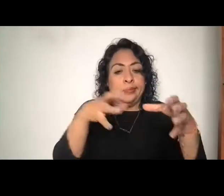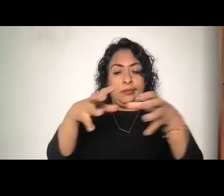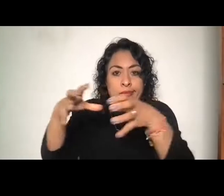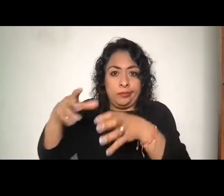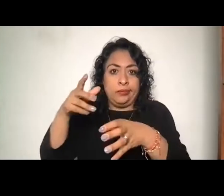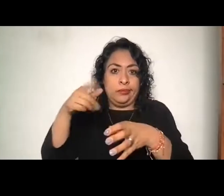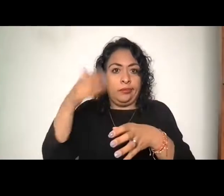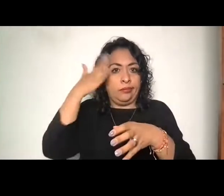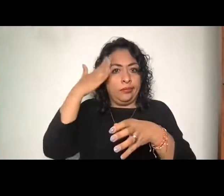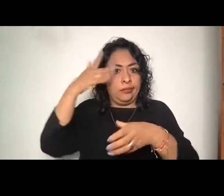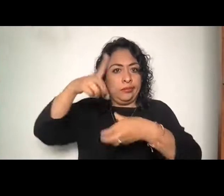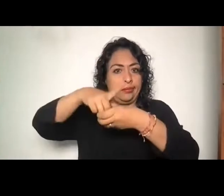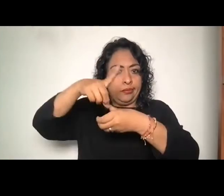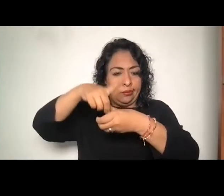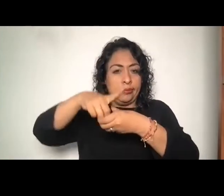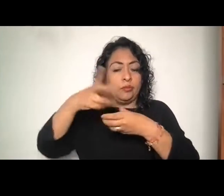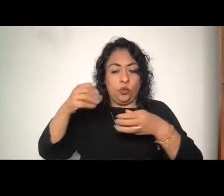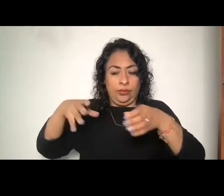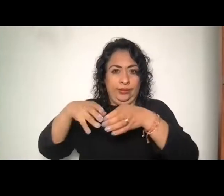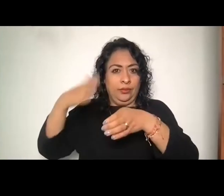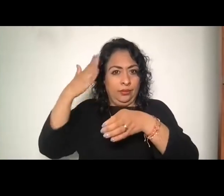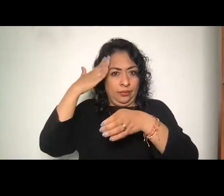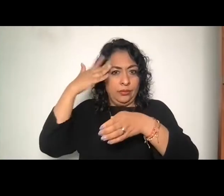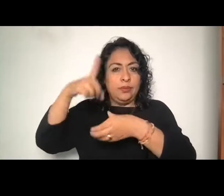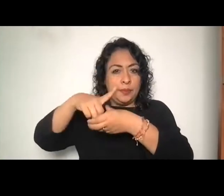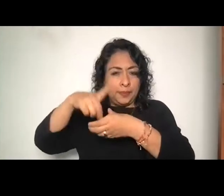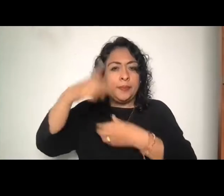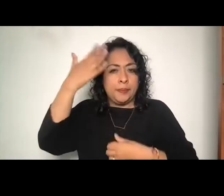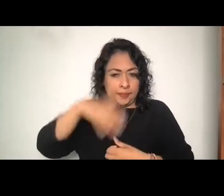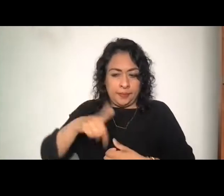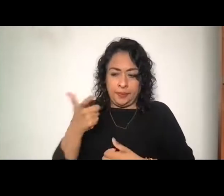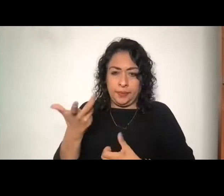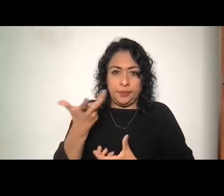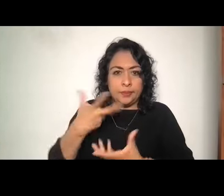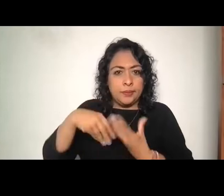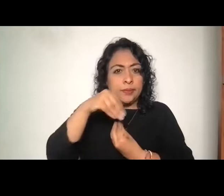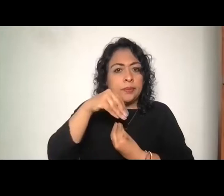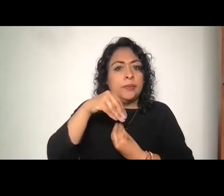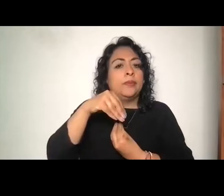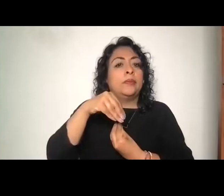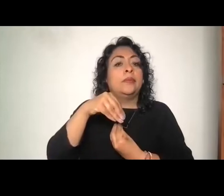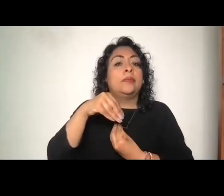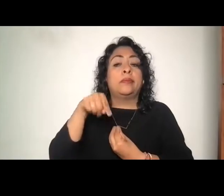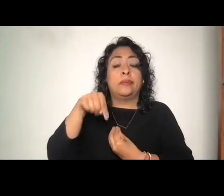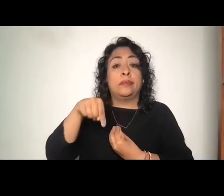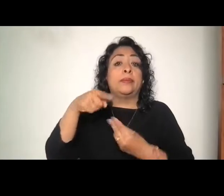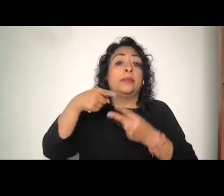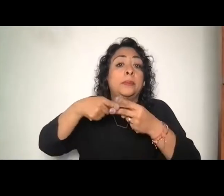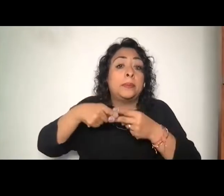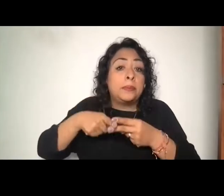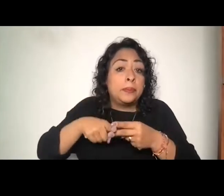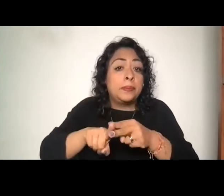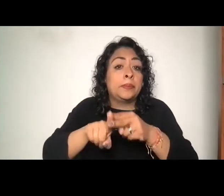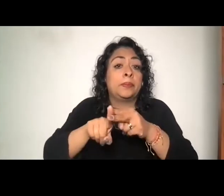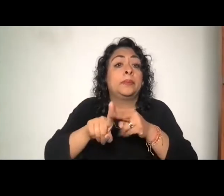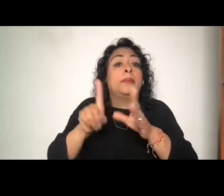donantes. Muchas entidades donantes, lo sabemos, tienen recursos o son entidades que nacieron